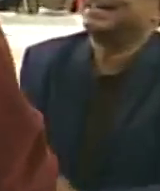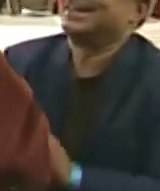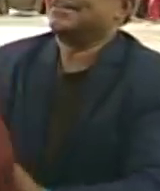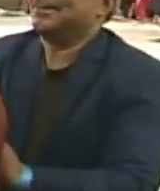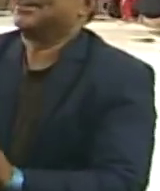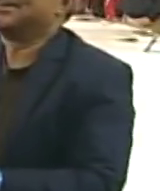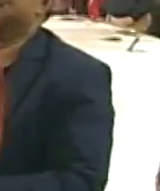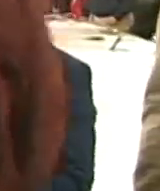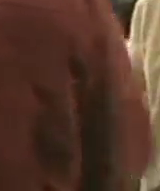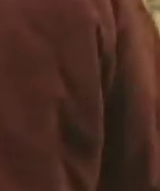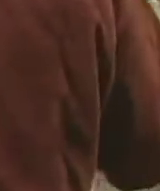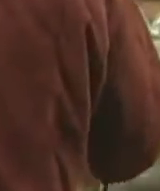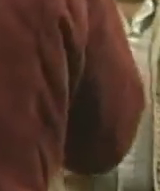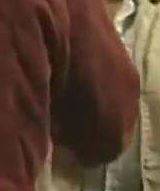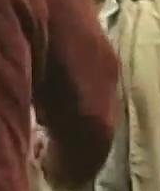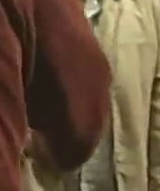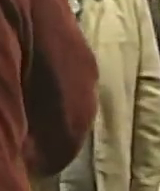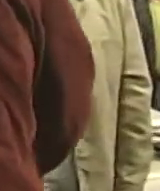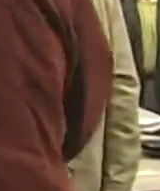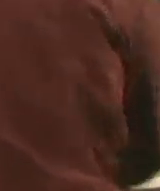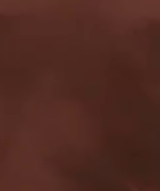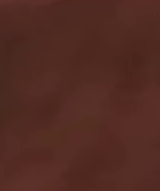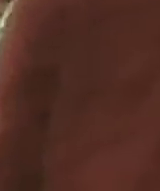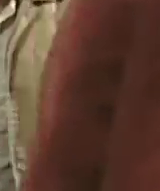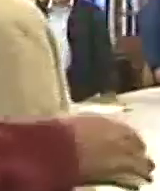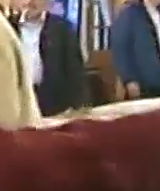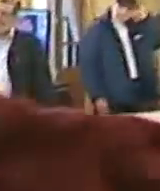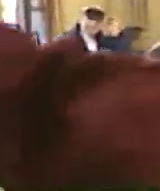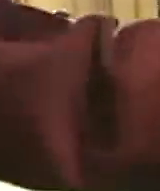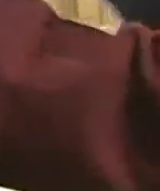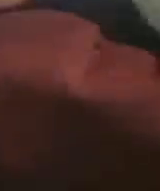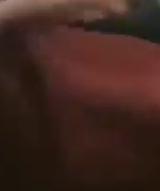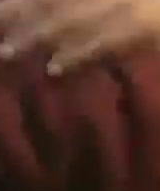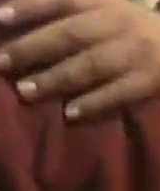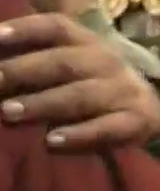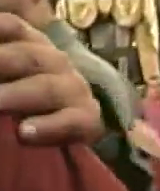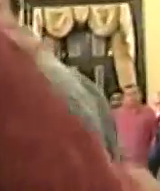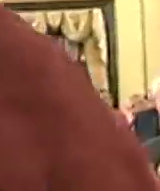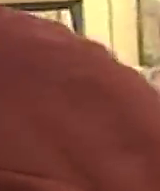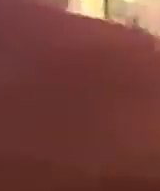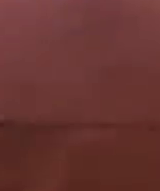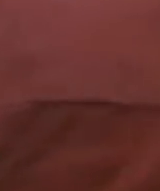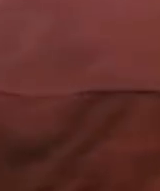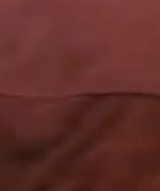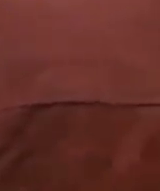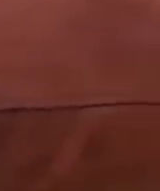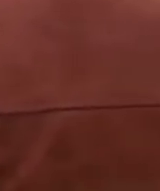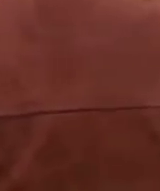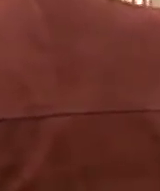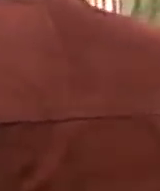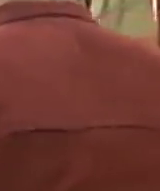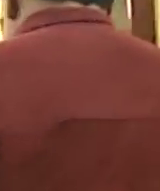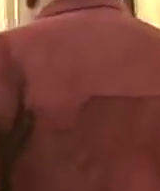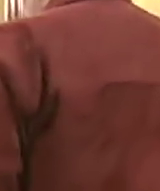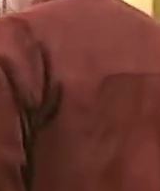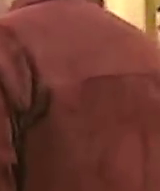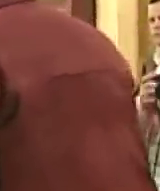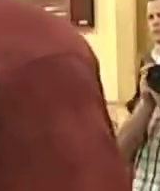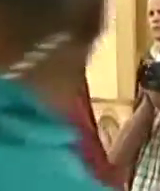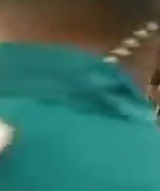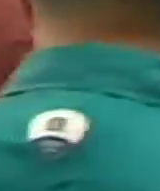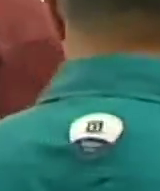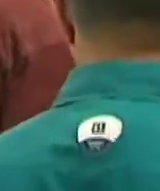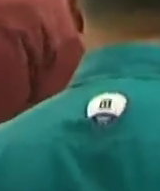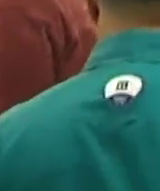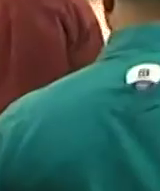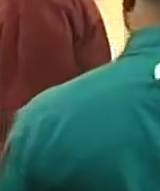que ha dado a conocer el mandatario nacional para favorecer a todos los trabajadores, no solo del sector público,